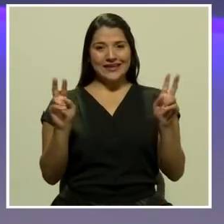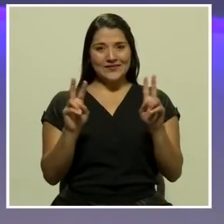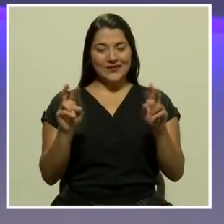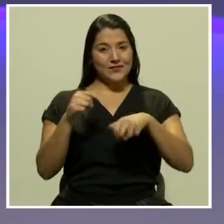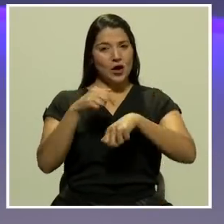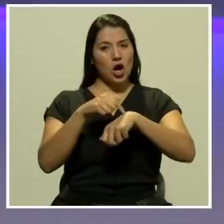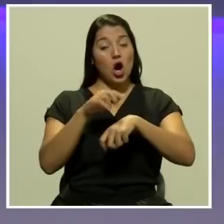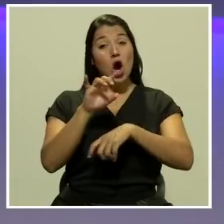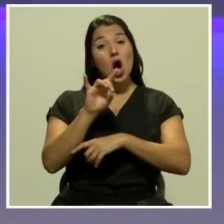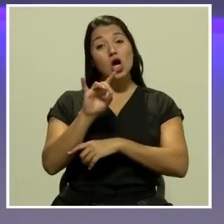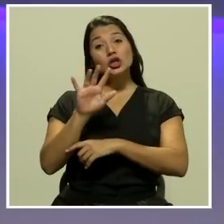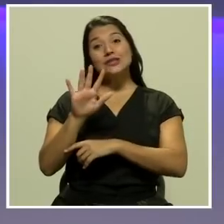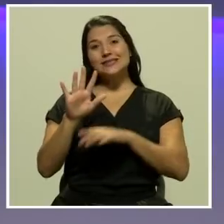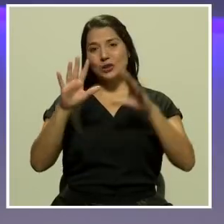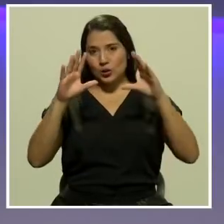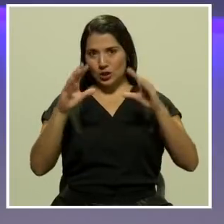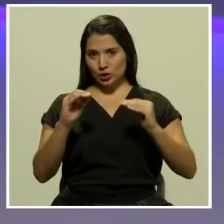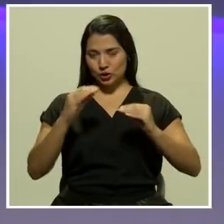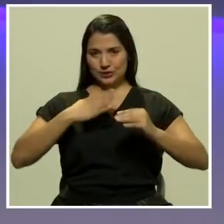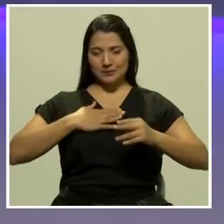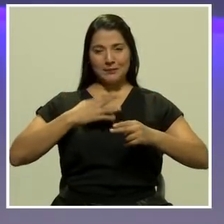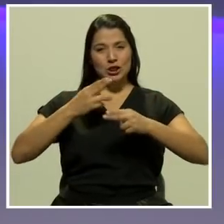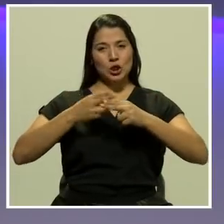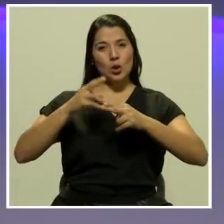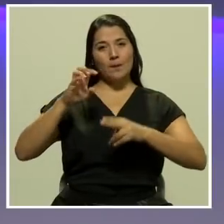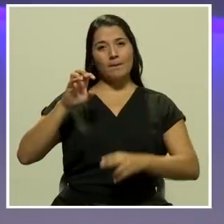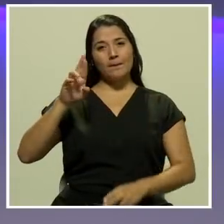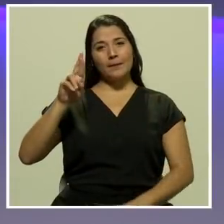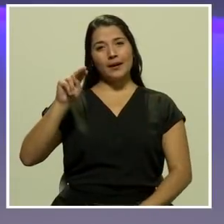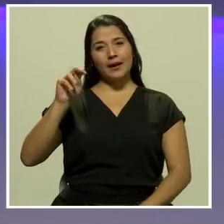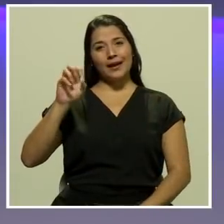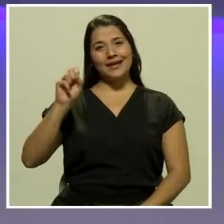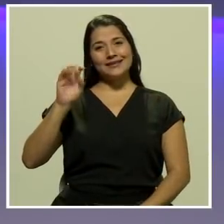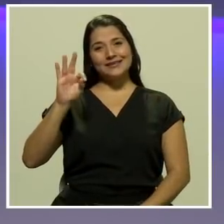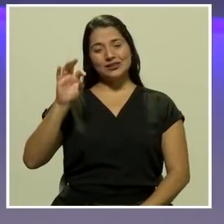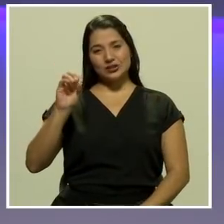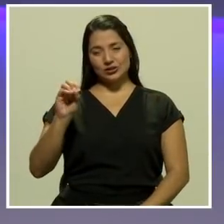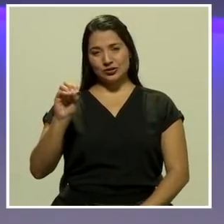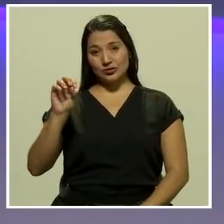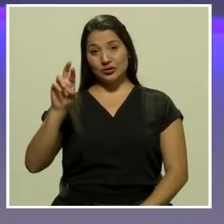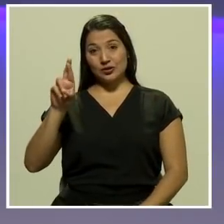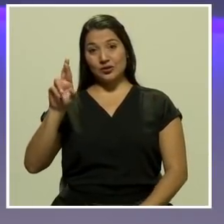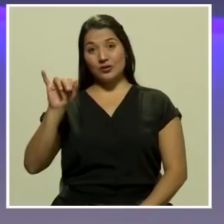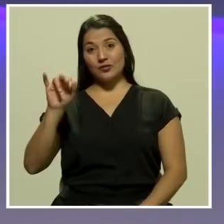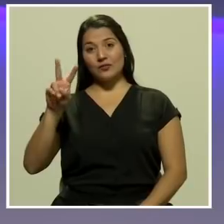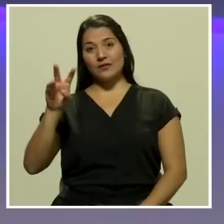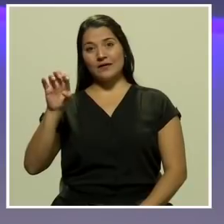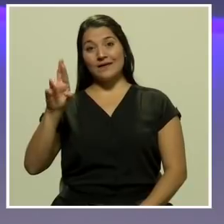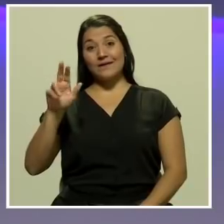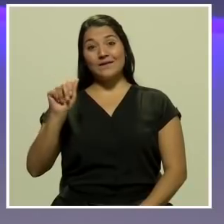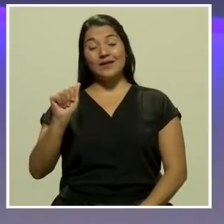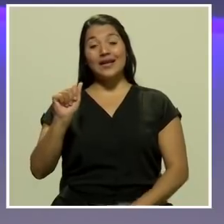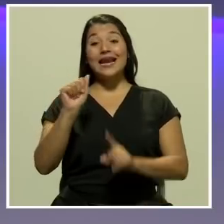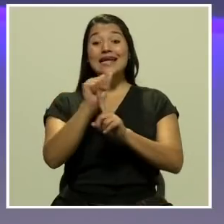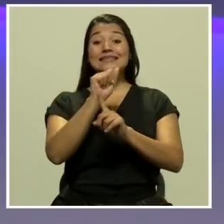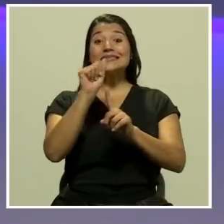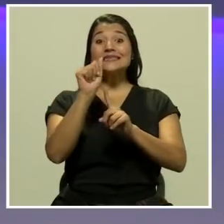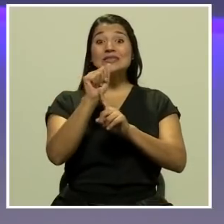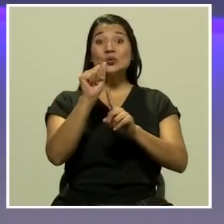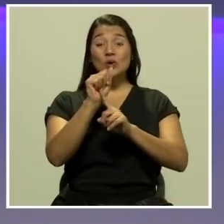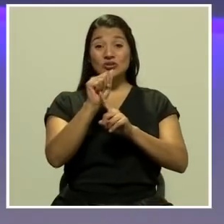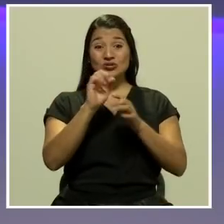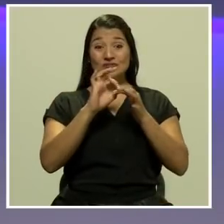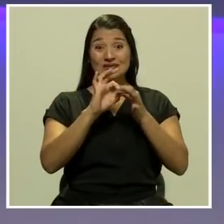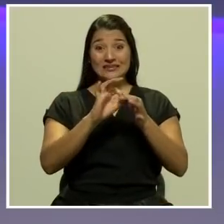las 8:05 de la noche, soy Ernesto Rivera. La situación de la pandemia en Nicaragua